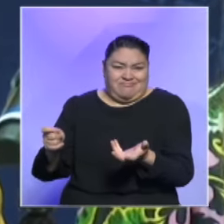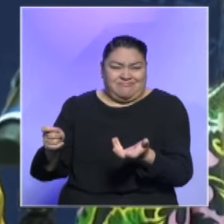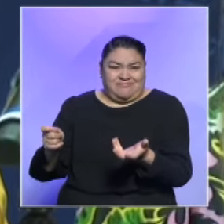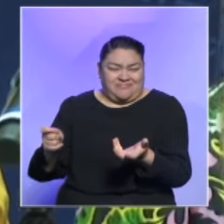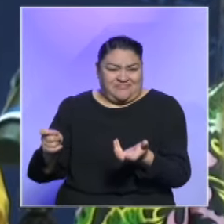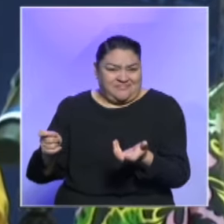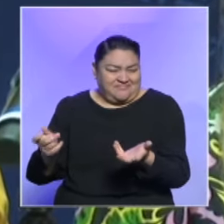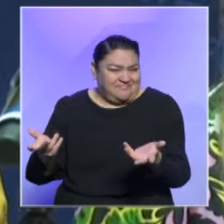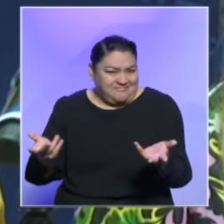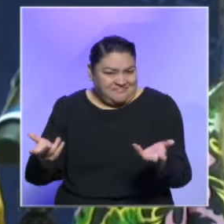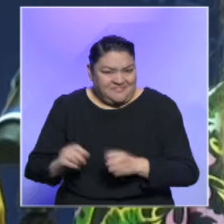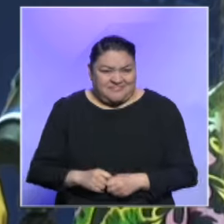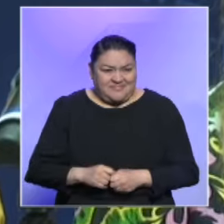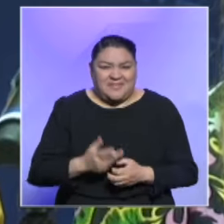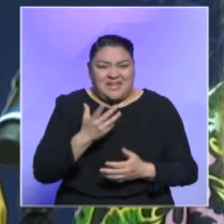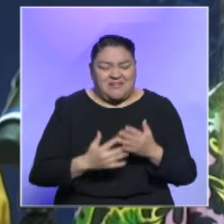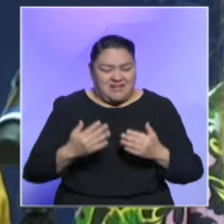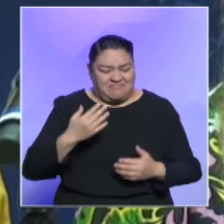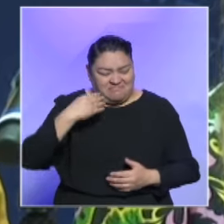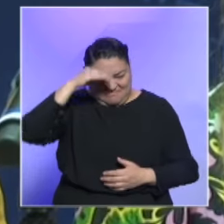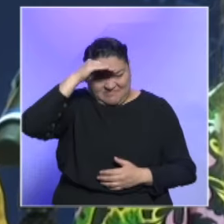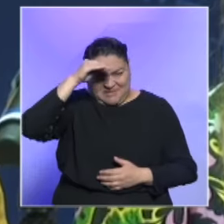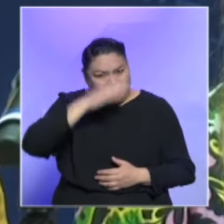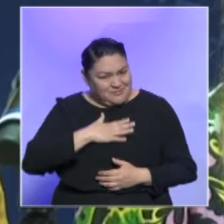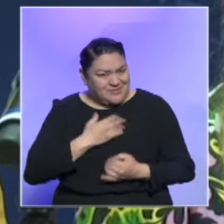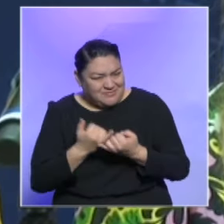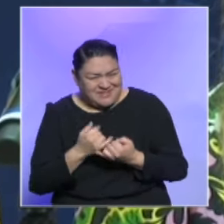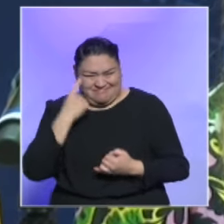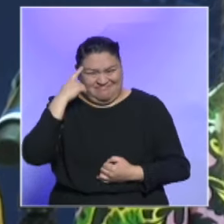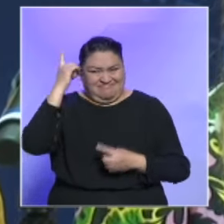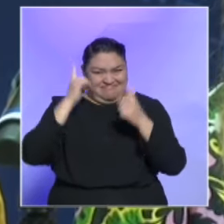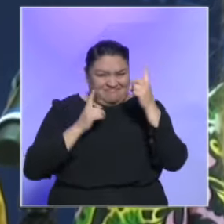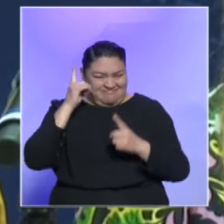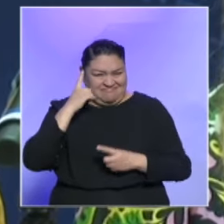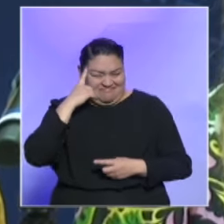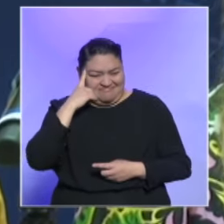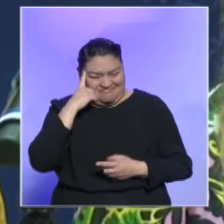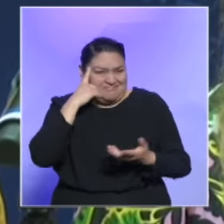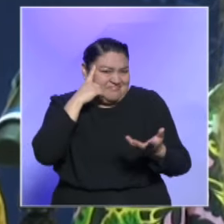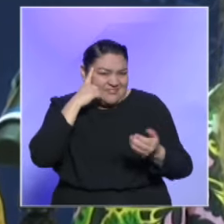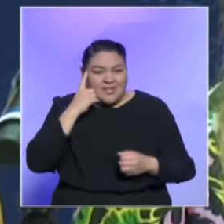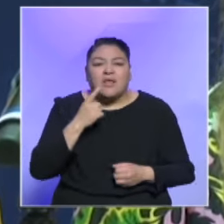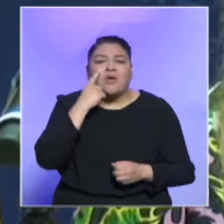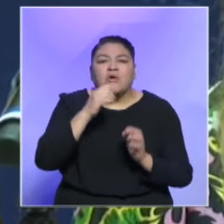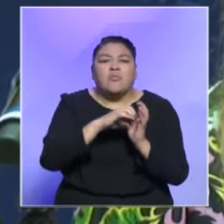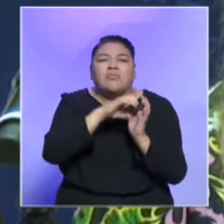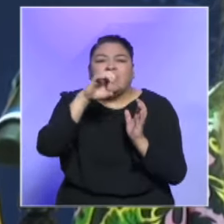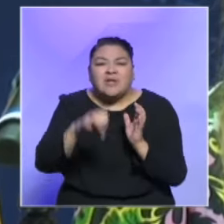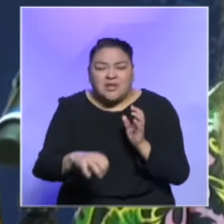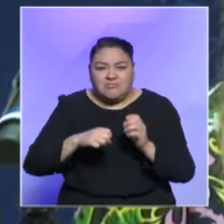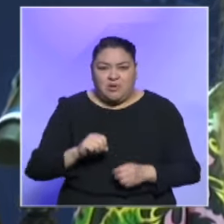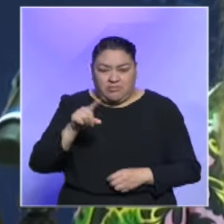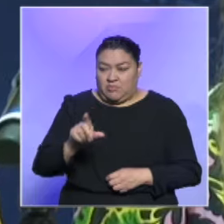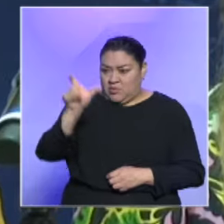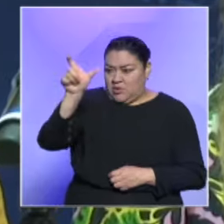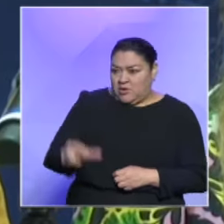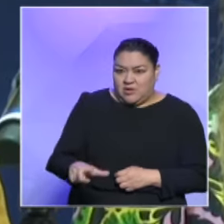Ahora, vienen las preguntas que me hago también. Es cómo redimensionar esta